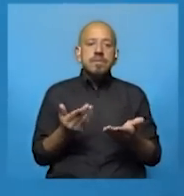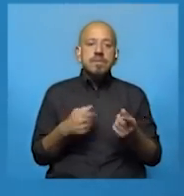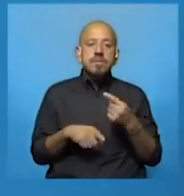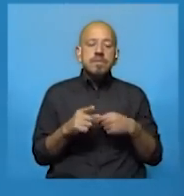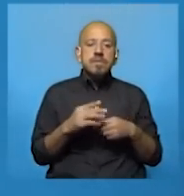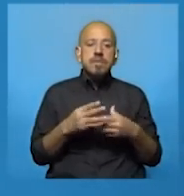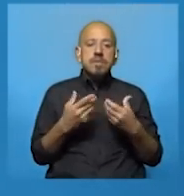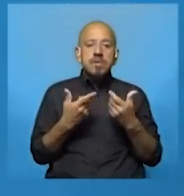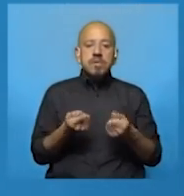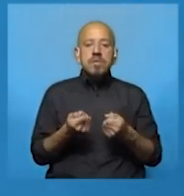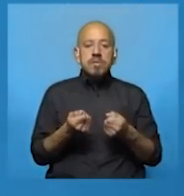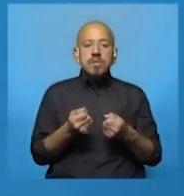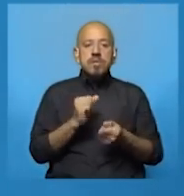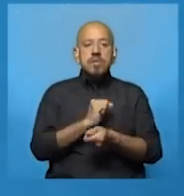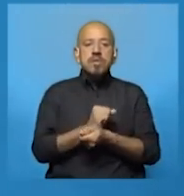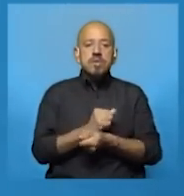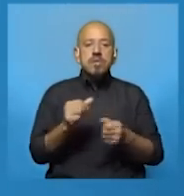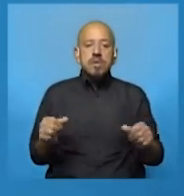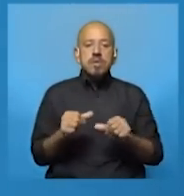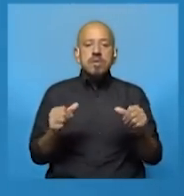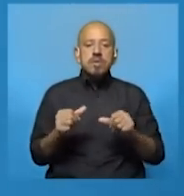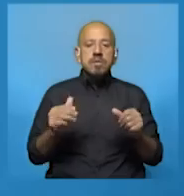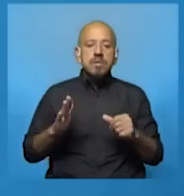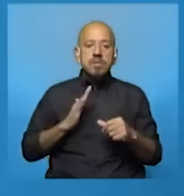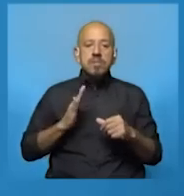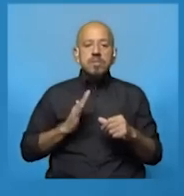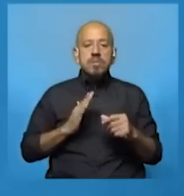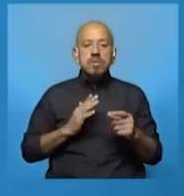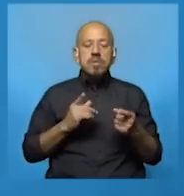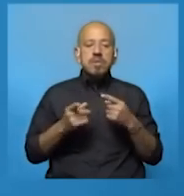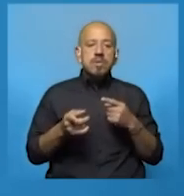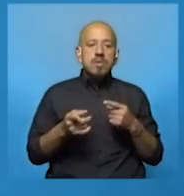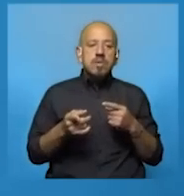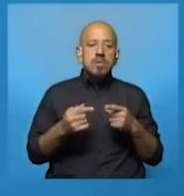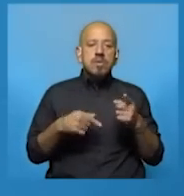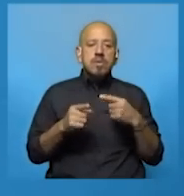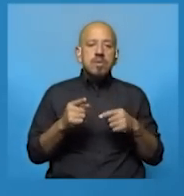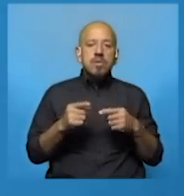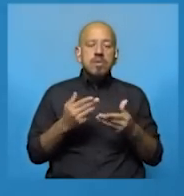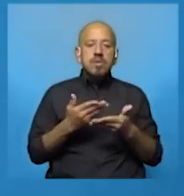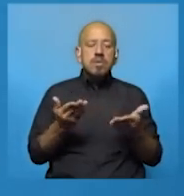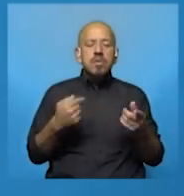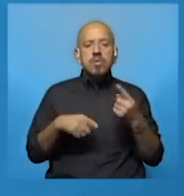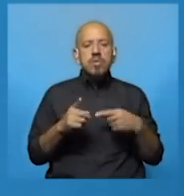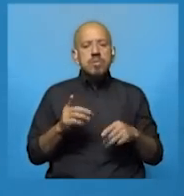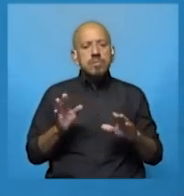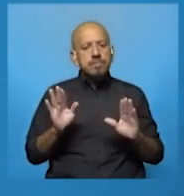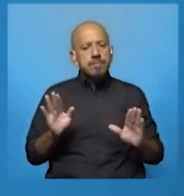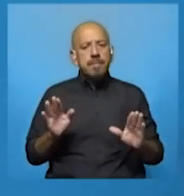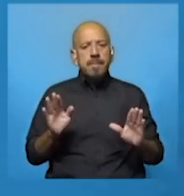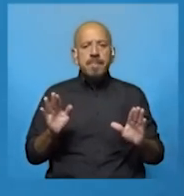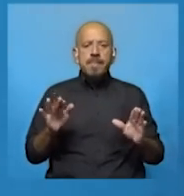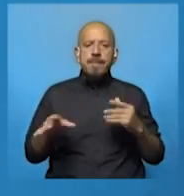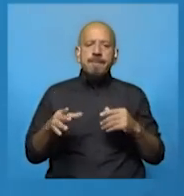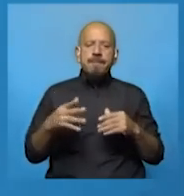bocanada de oxígeno una visita carcelaria la hacen las mujeres como parte de su tarea digamos de cuidado en esto que vengo hablando entonces entrar